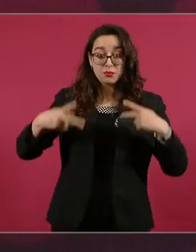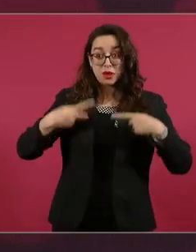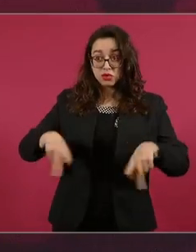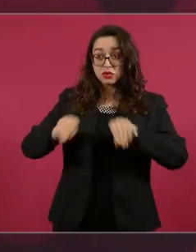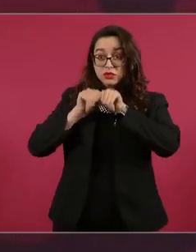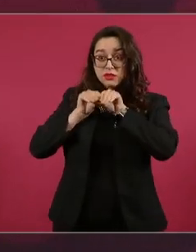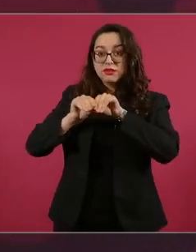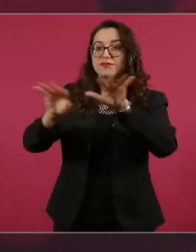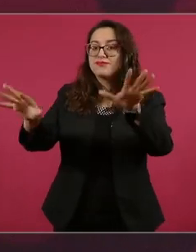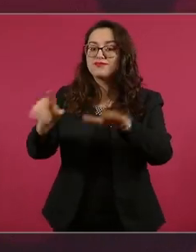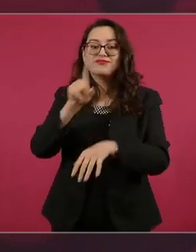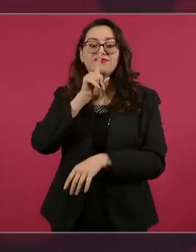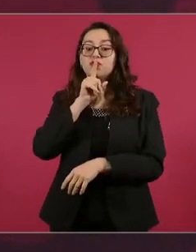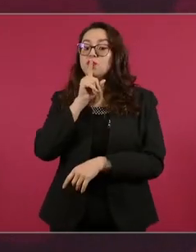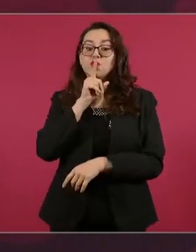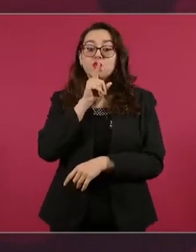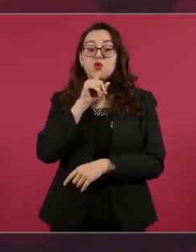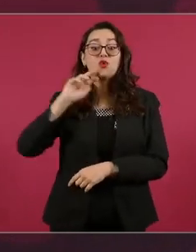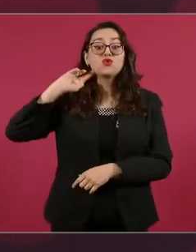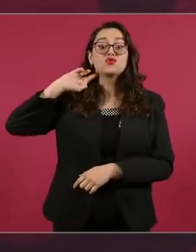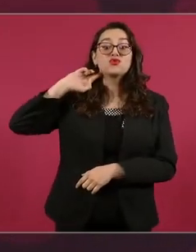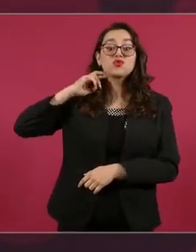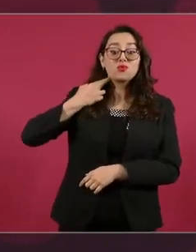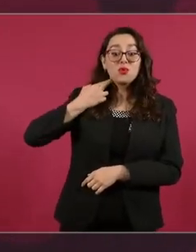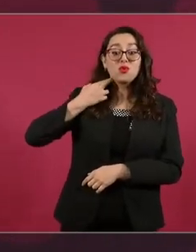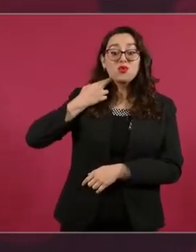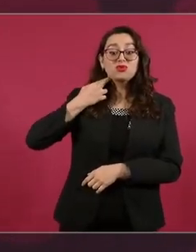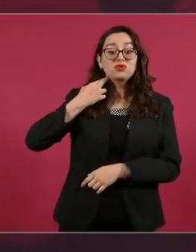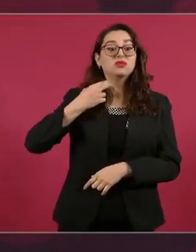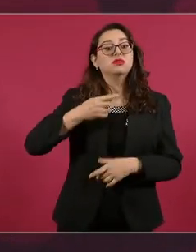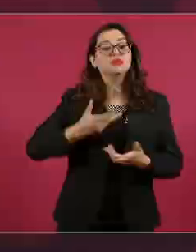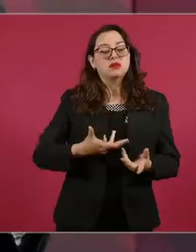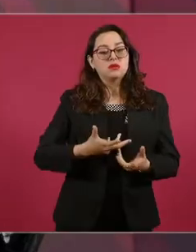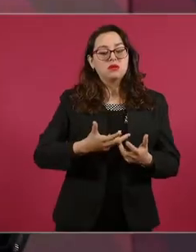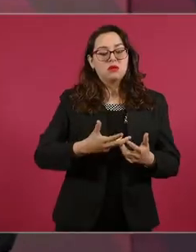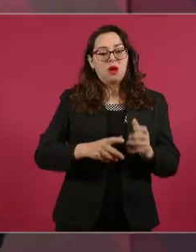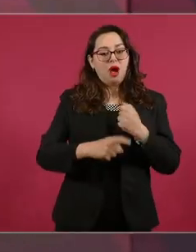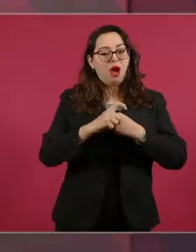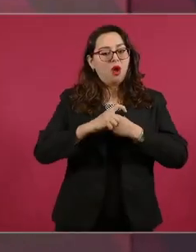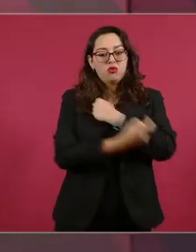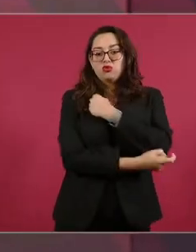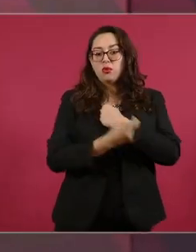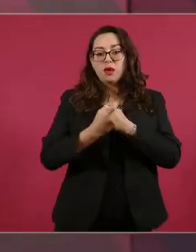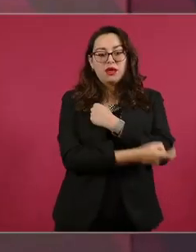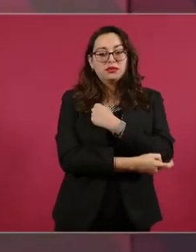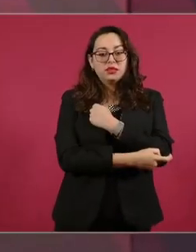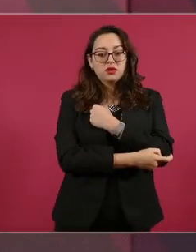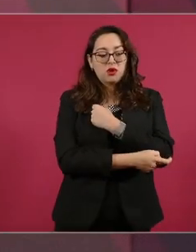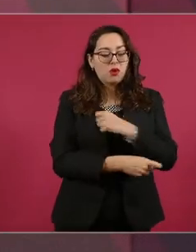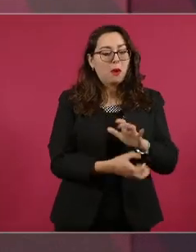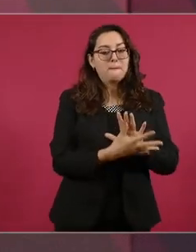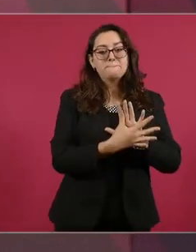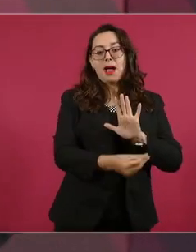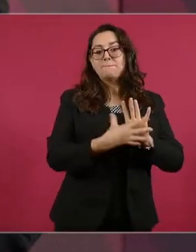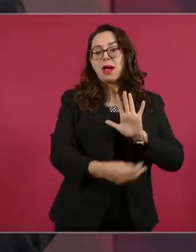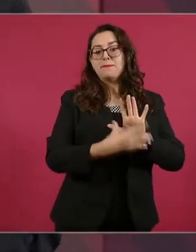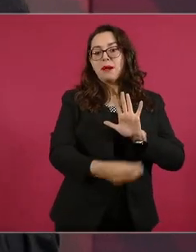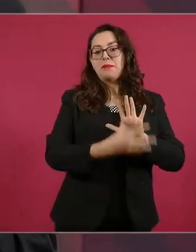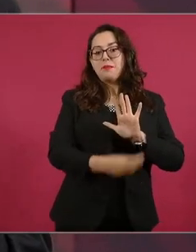son equipos automatizados que se manejan desde oficinas